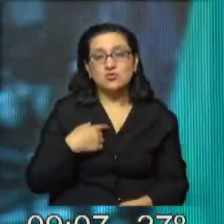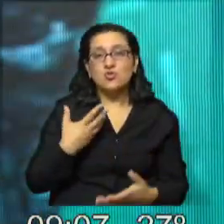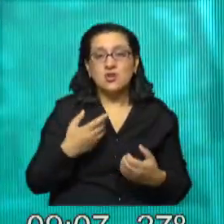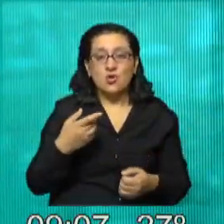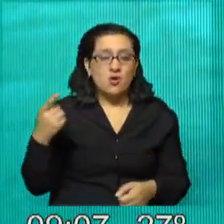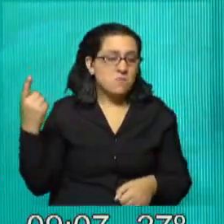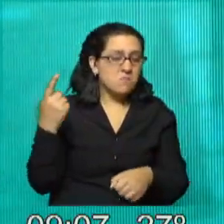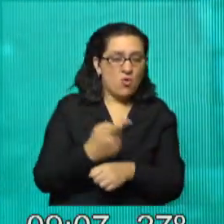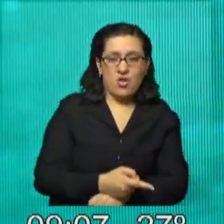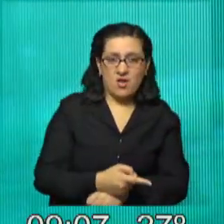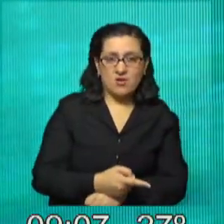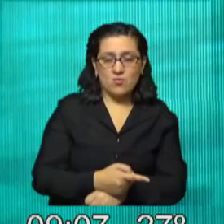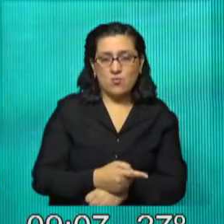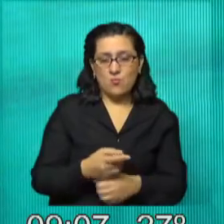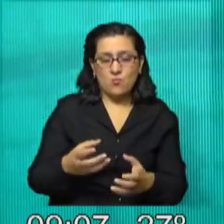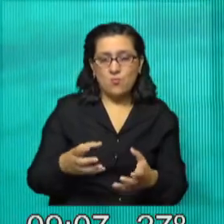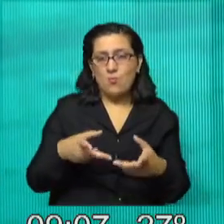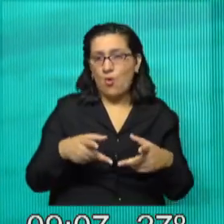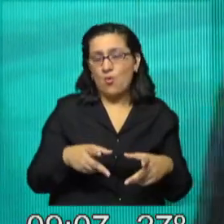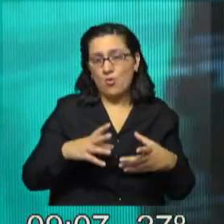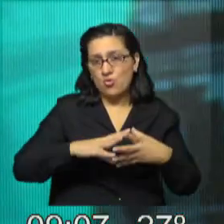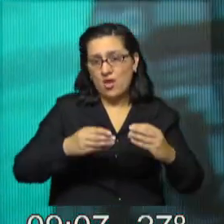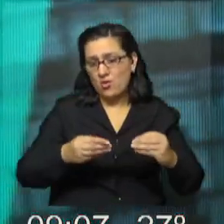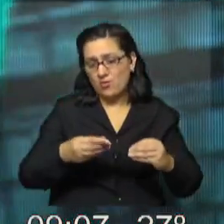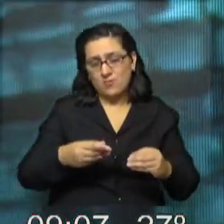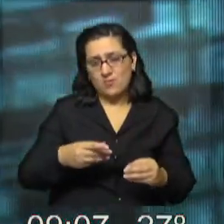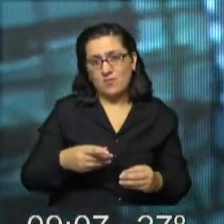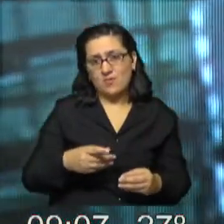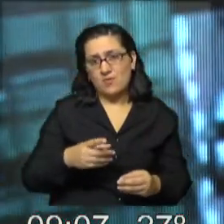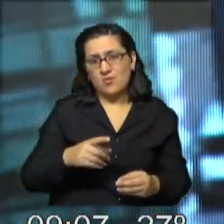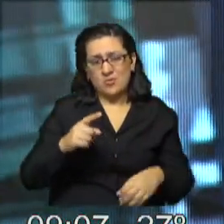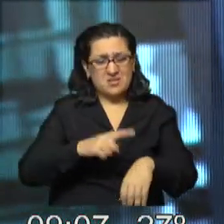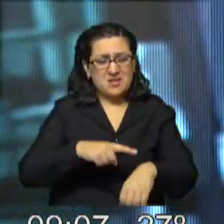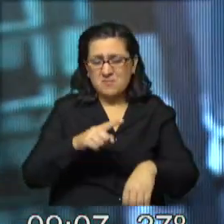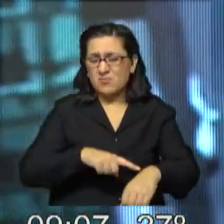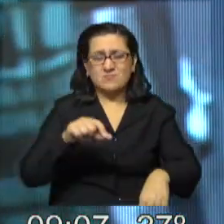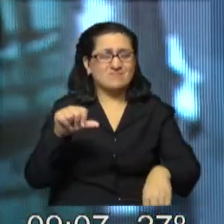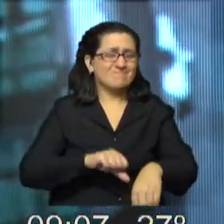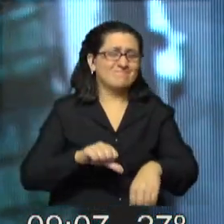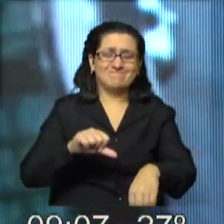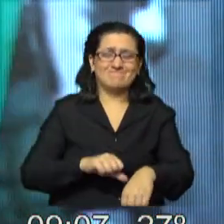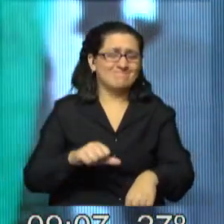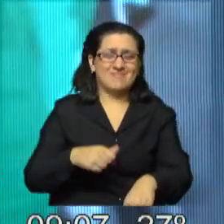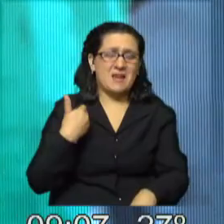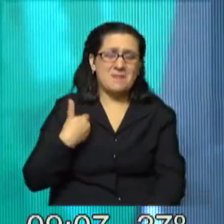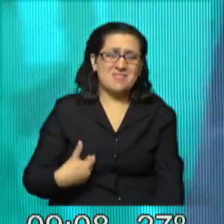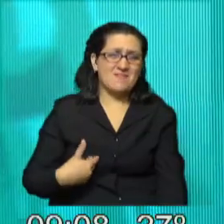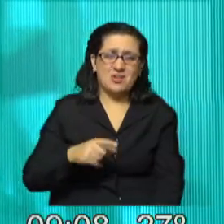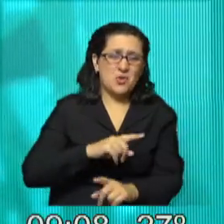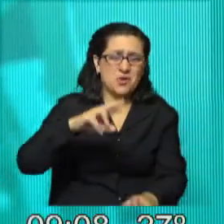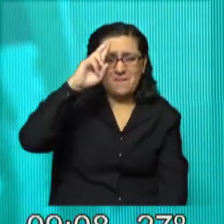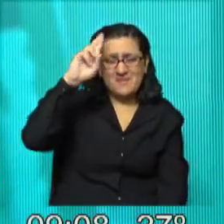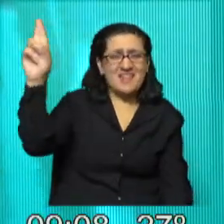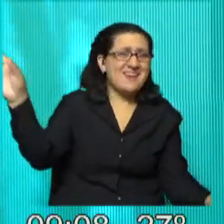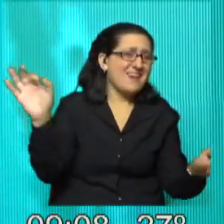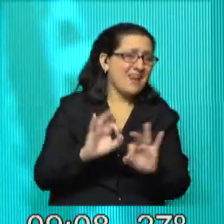un modelo a prepo con tiempos que son realmente lamentables, que no respetan